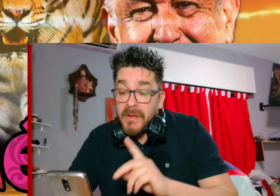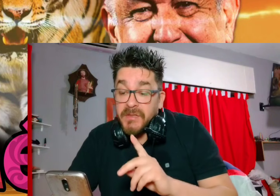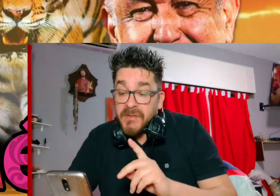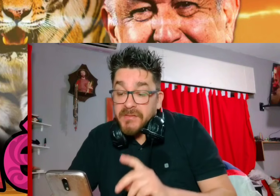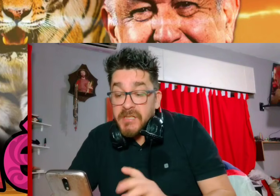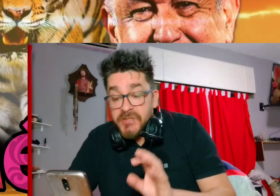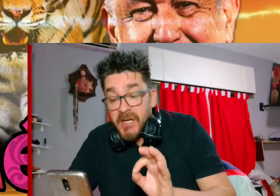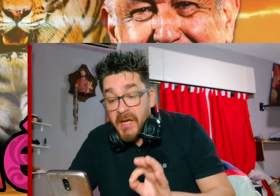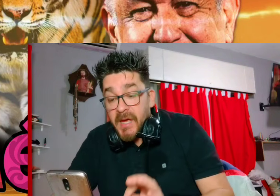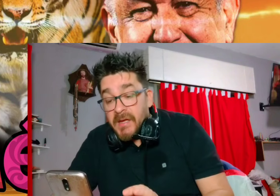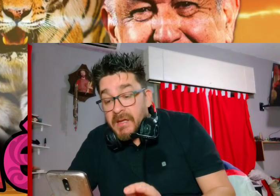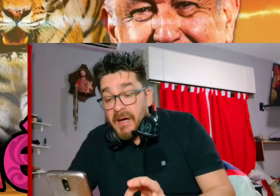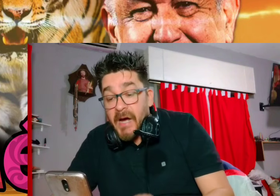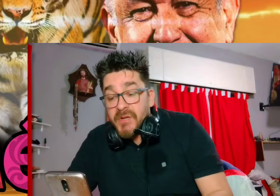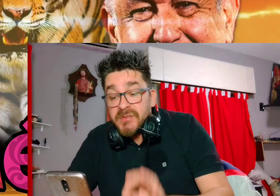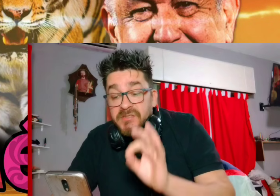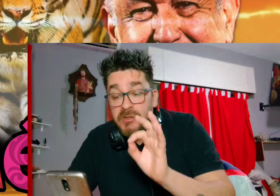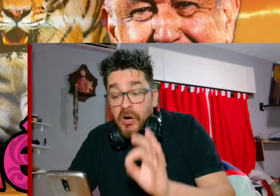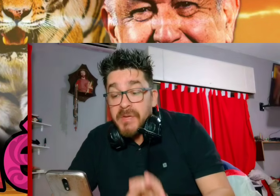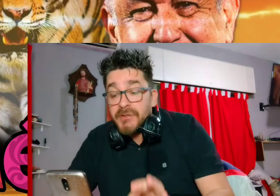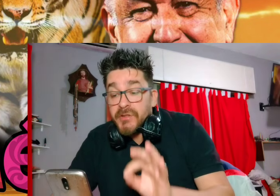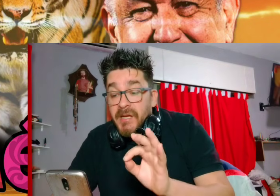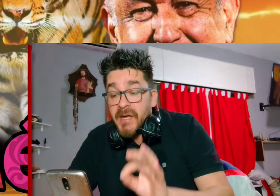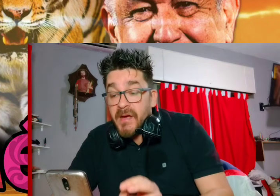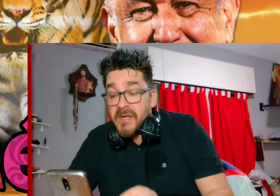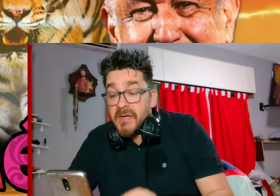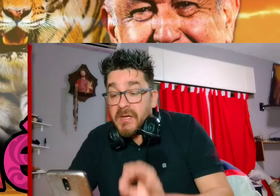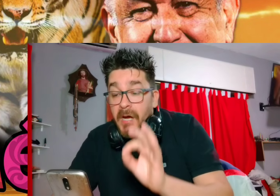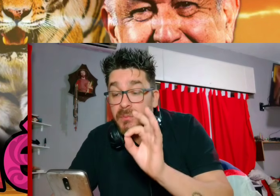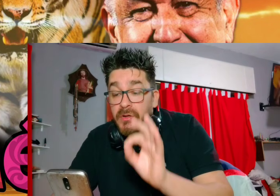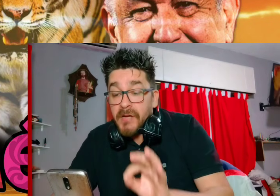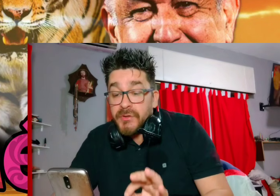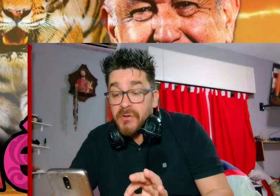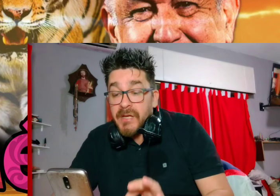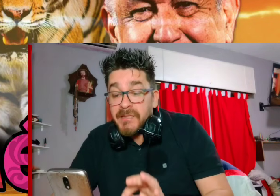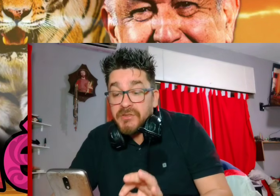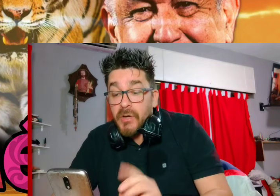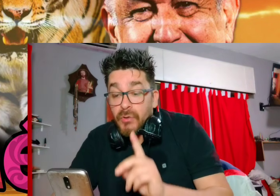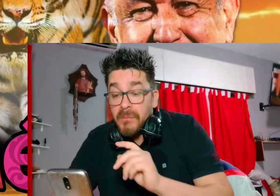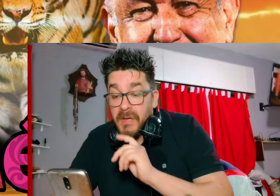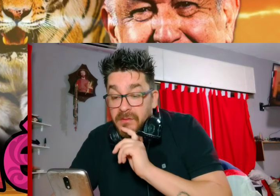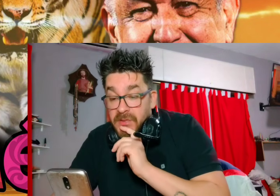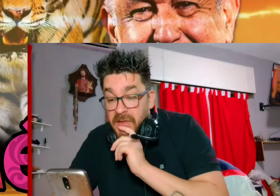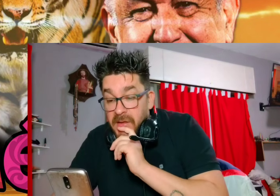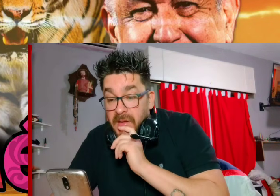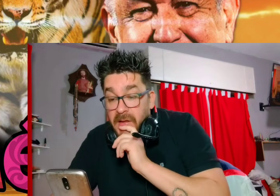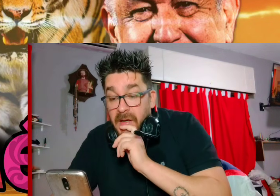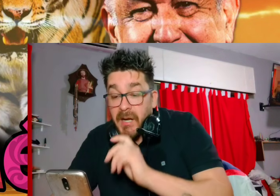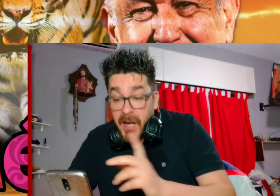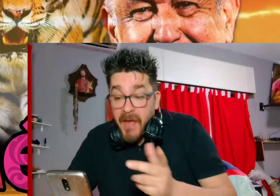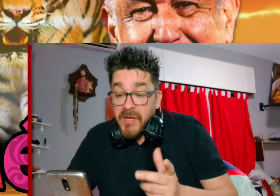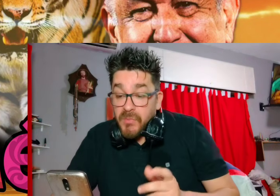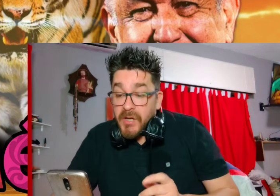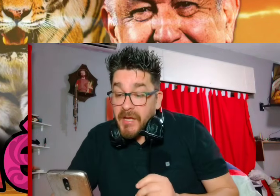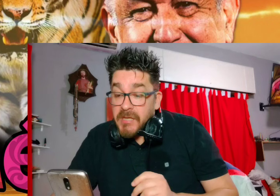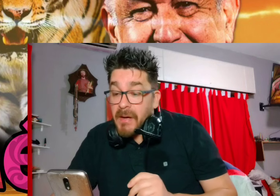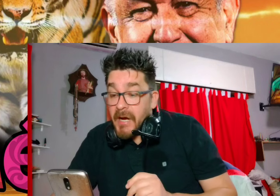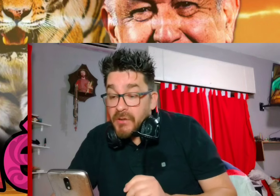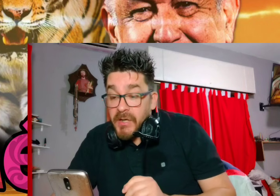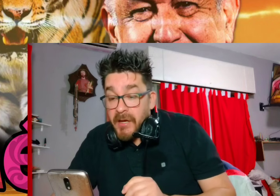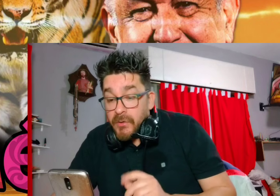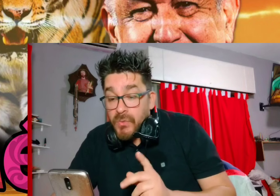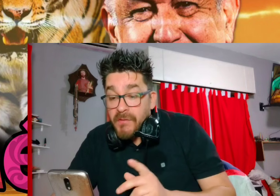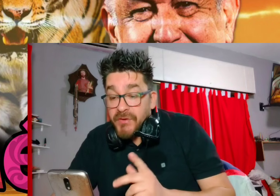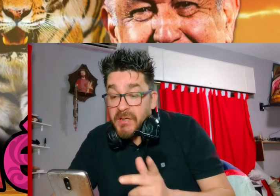en 2023 y llegara a 35.000 toneladas de carbonato de litio anualmente. Las demoras